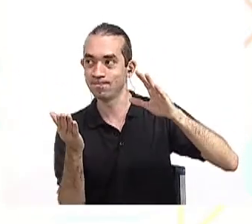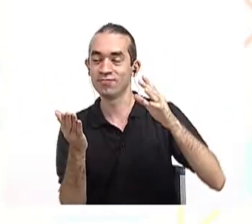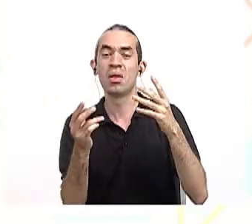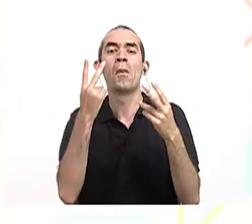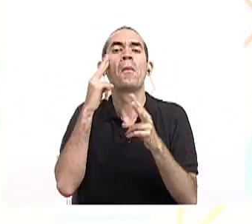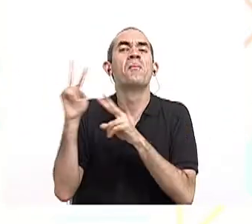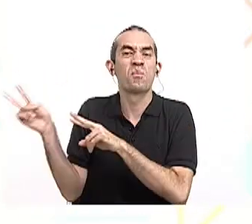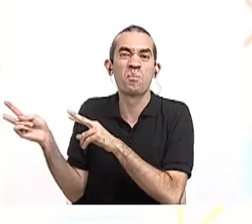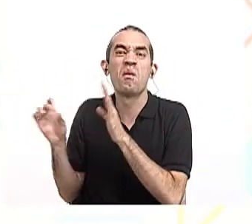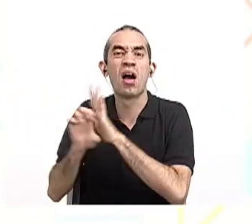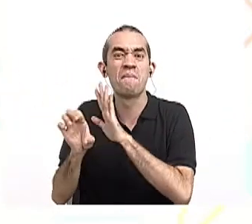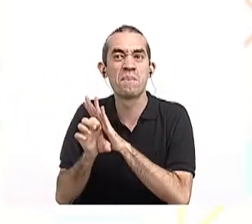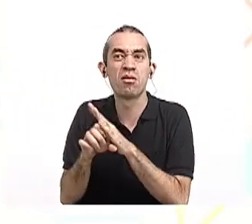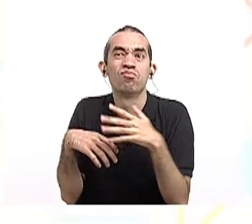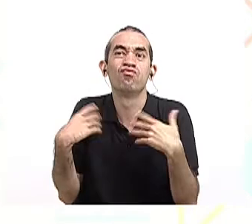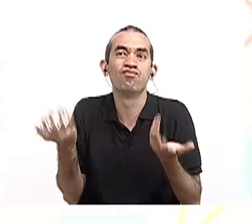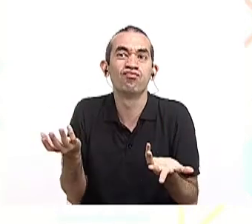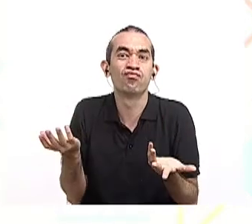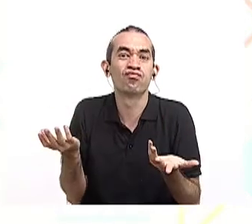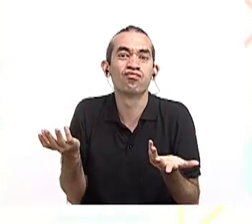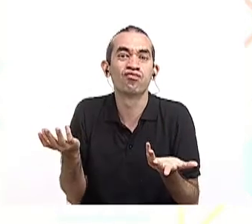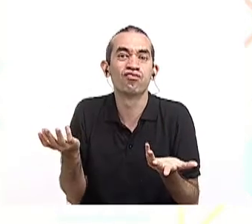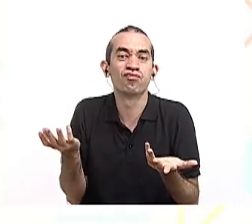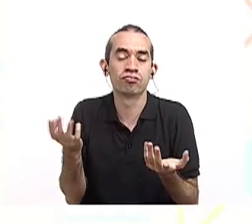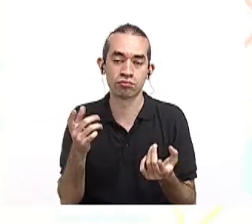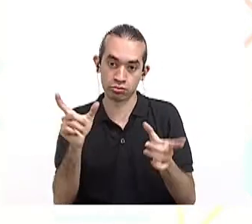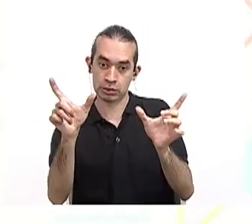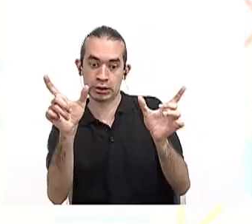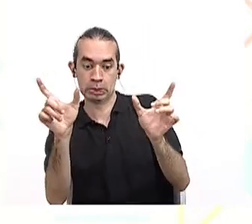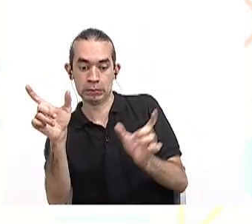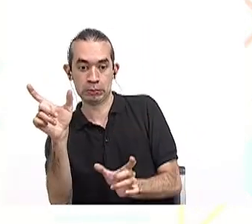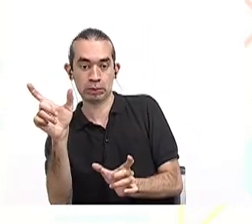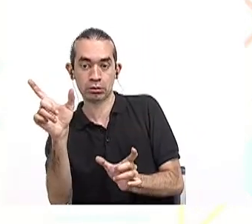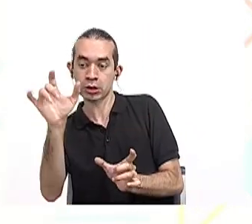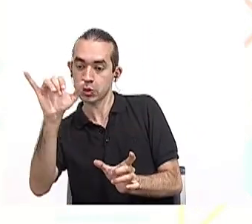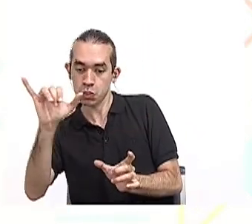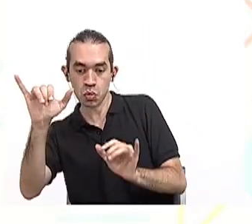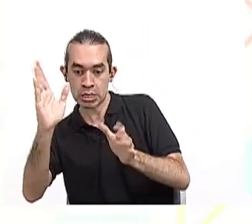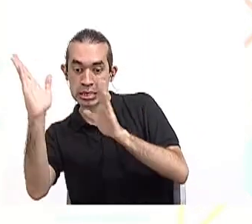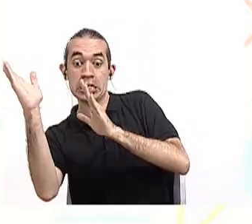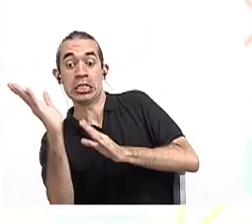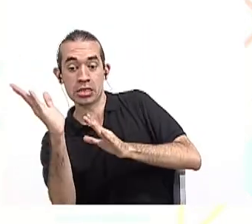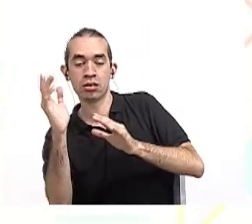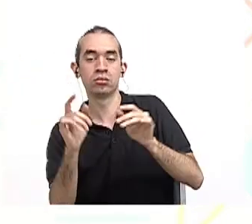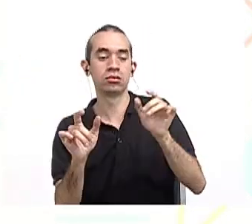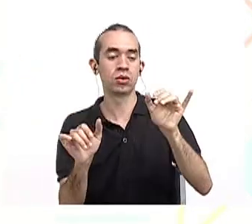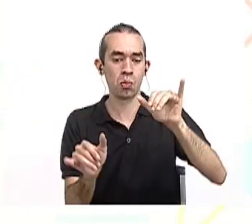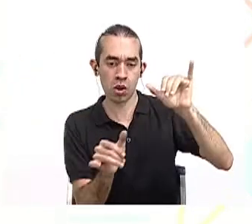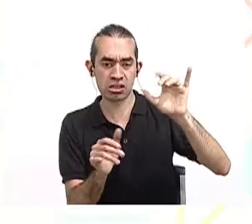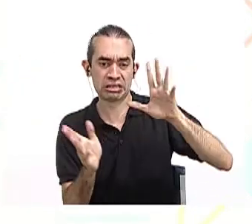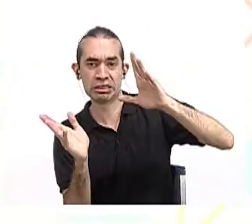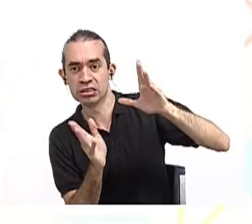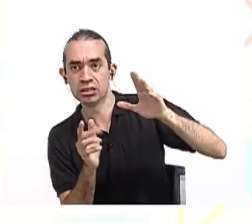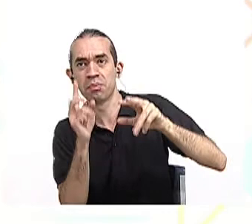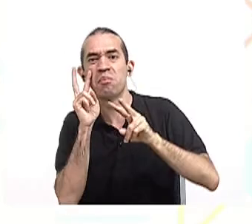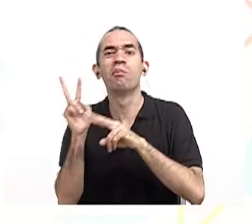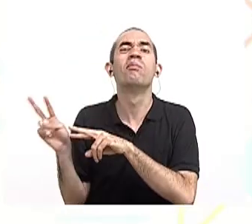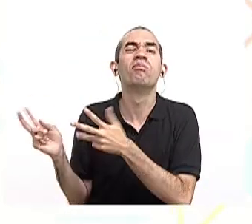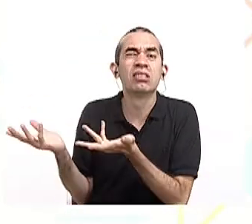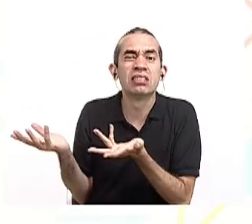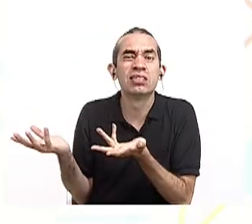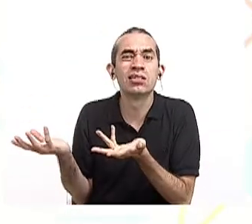sucede en nuestro ejemplo? Veamos. Se simplifican los términos semejantes, sí los hay. Pero, ¿qué sucede en nuestro